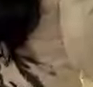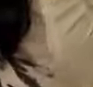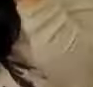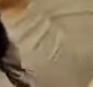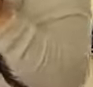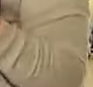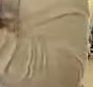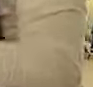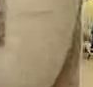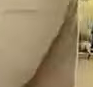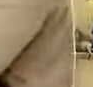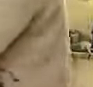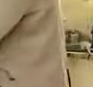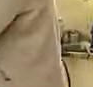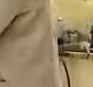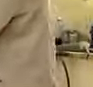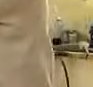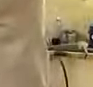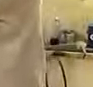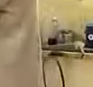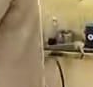El de hoy.